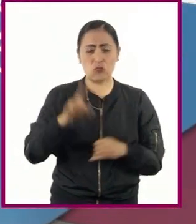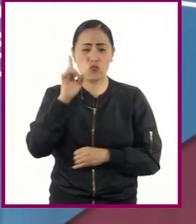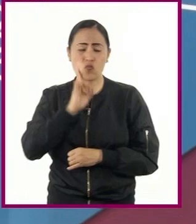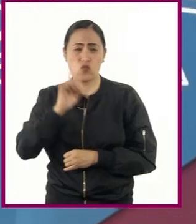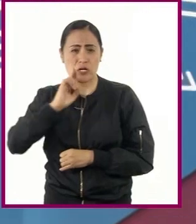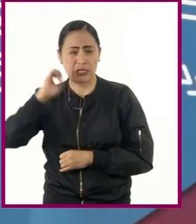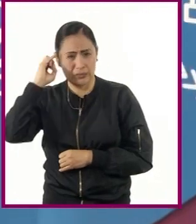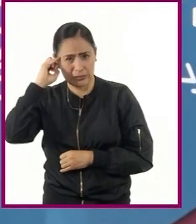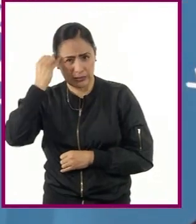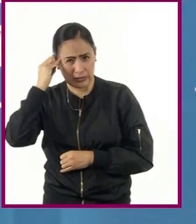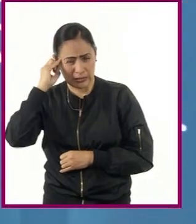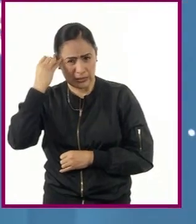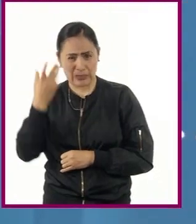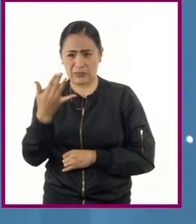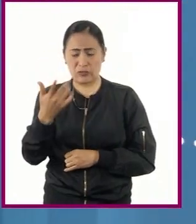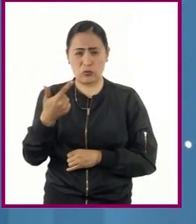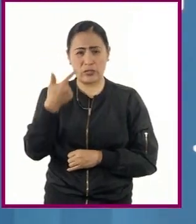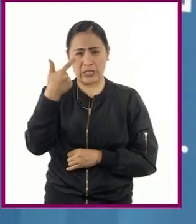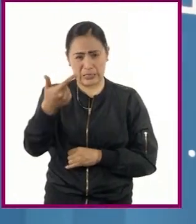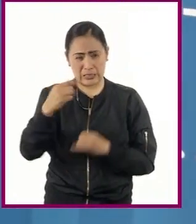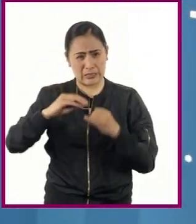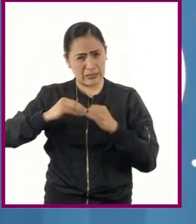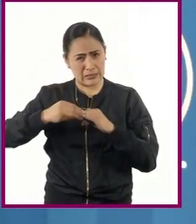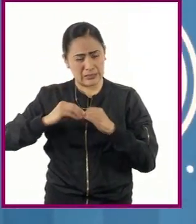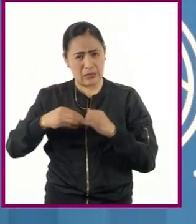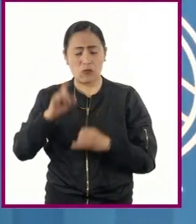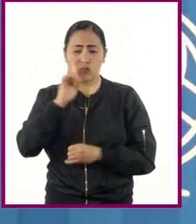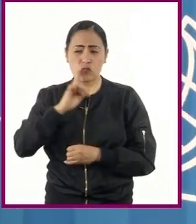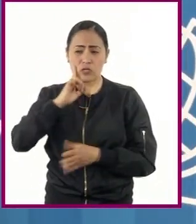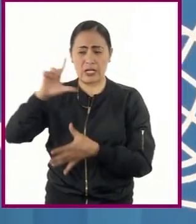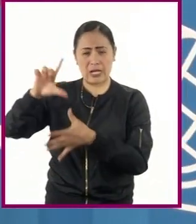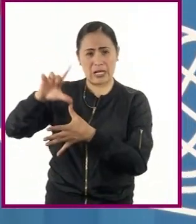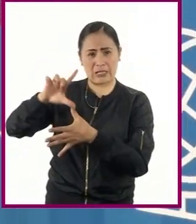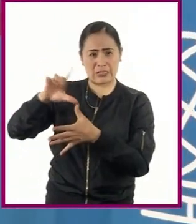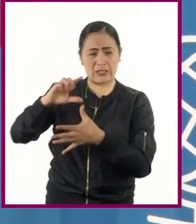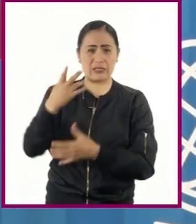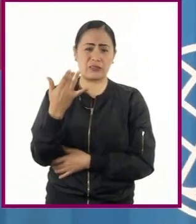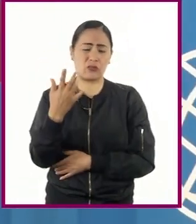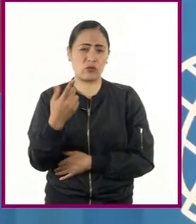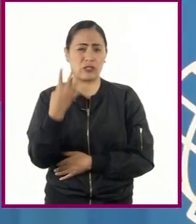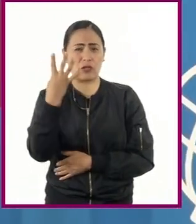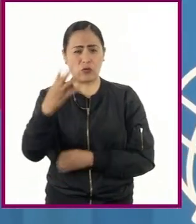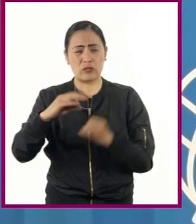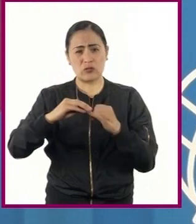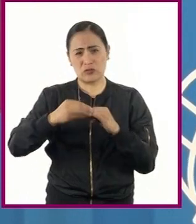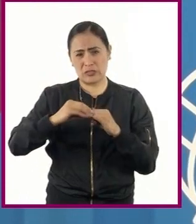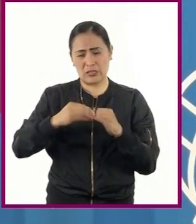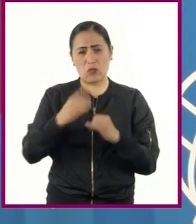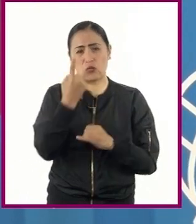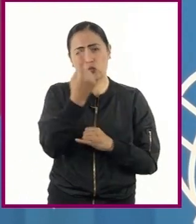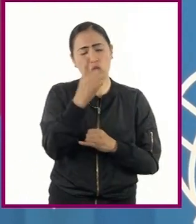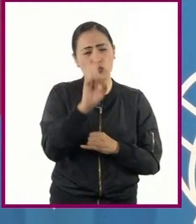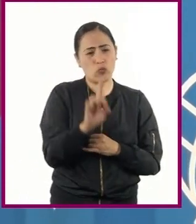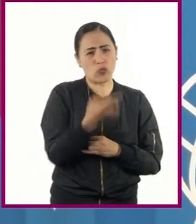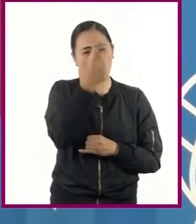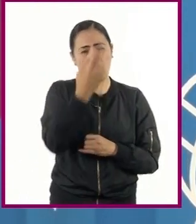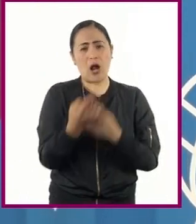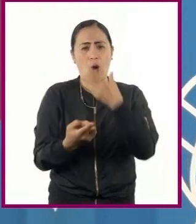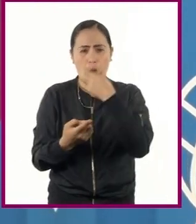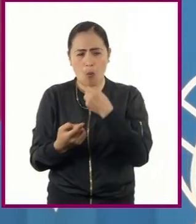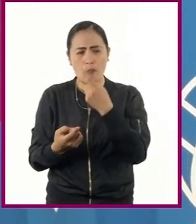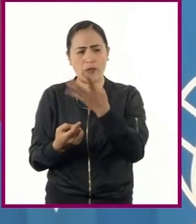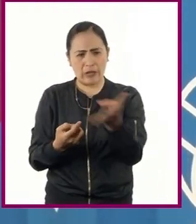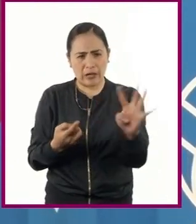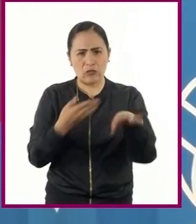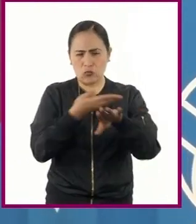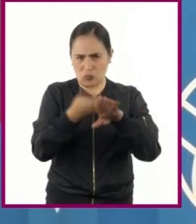indígenas 57 centavos y las latinas 54 centavos por cada dólar que ganan los hombres